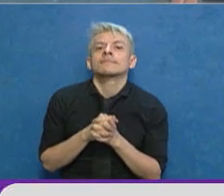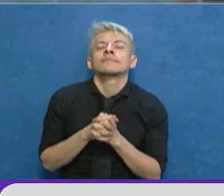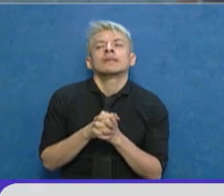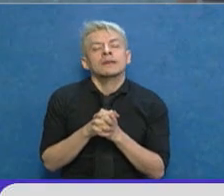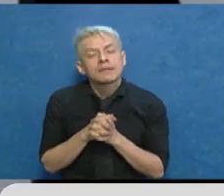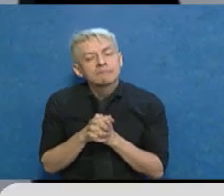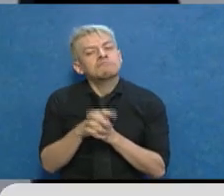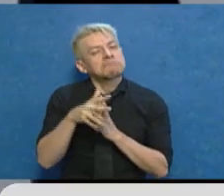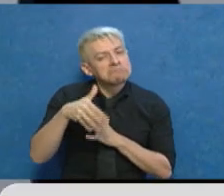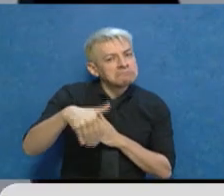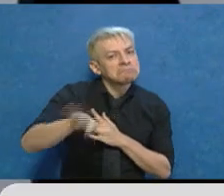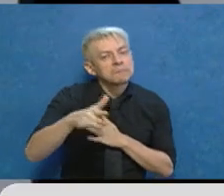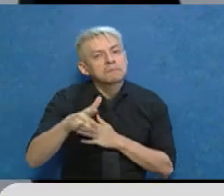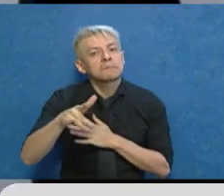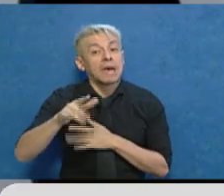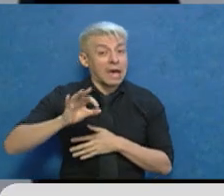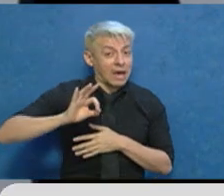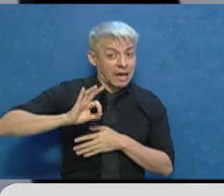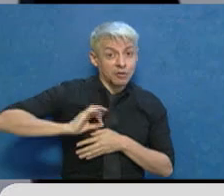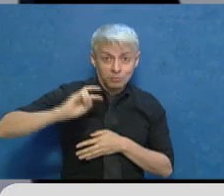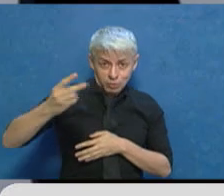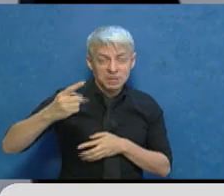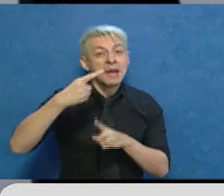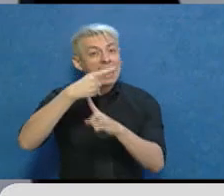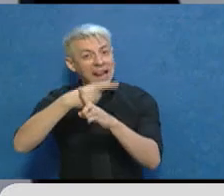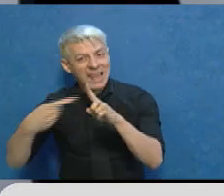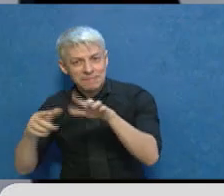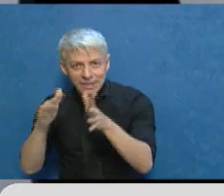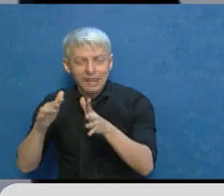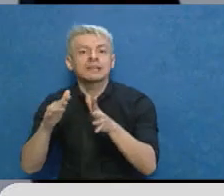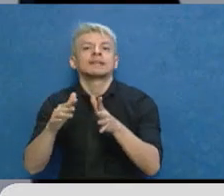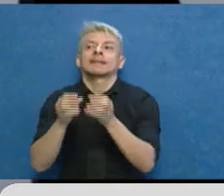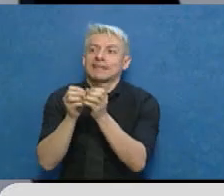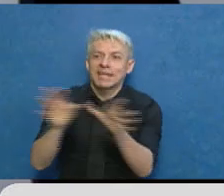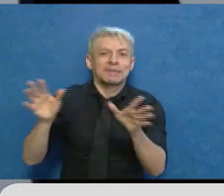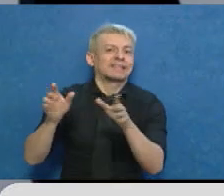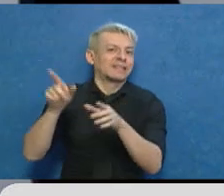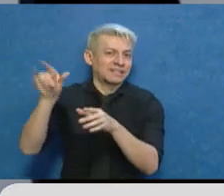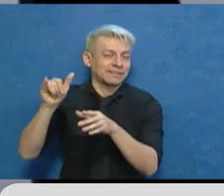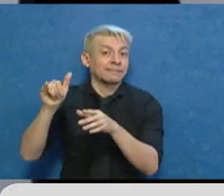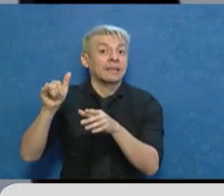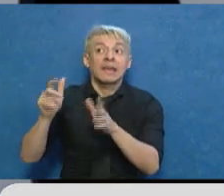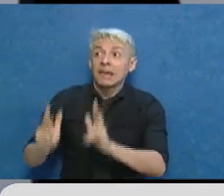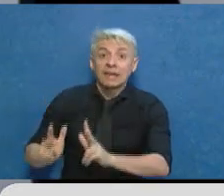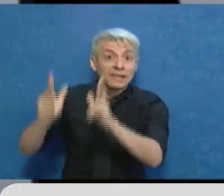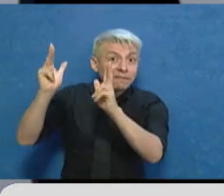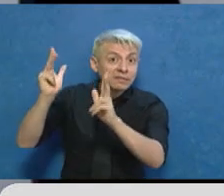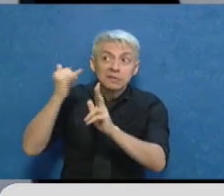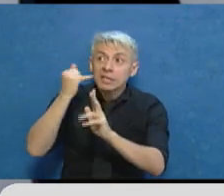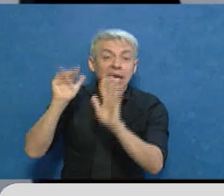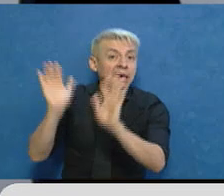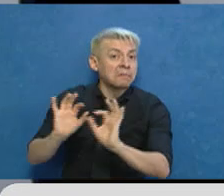funcionamiento cerca de mitad de año, el año que viene. El edificio de la Corte está prácticamente